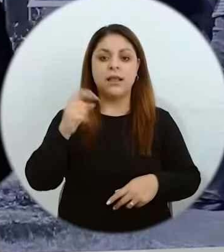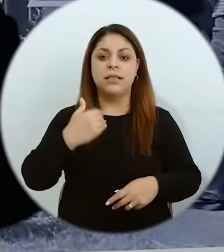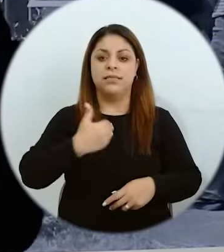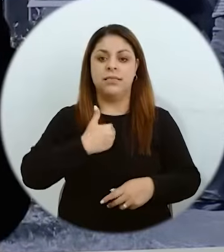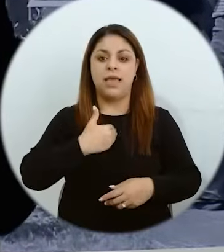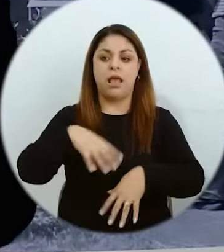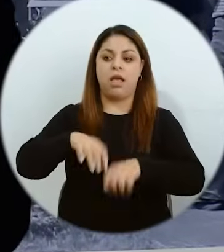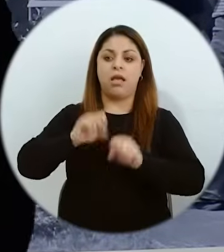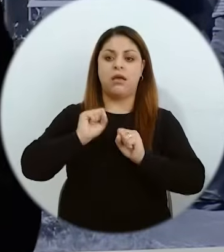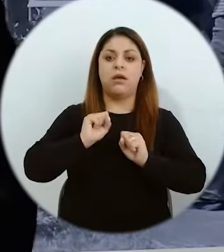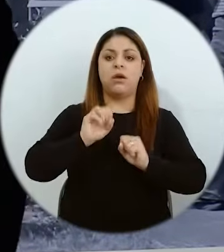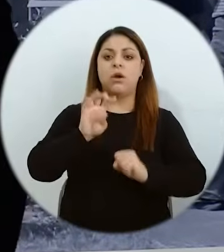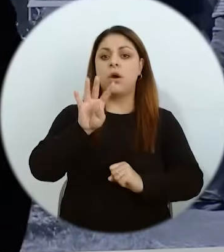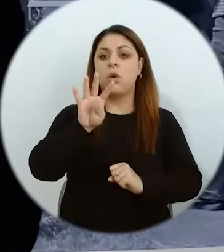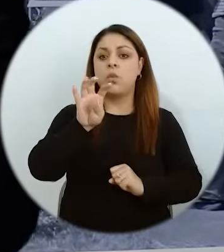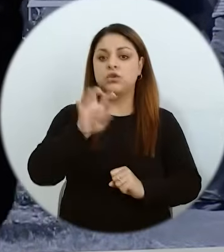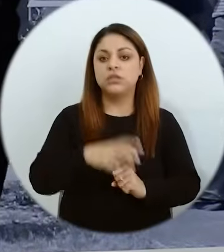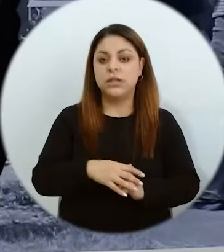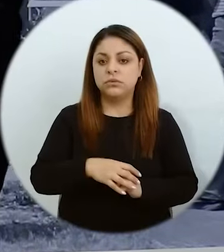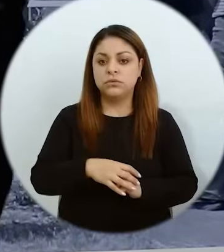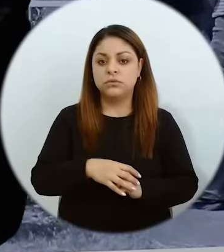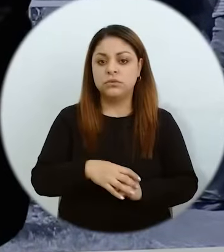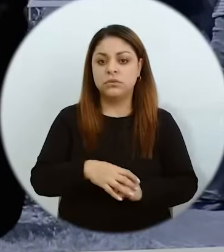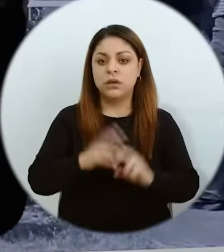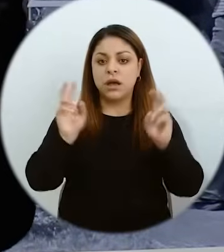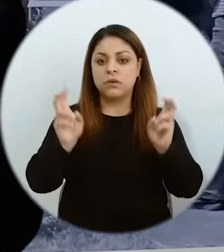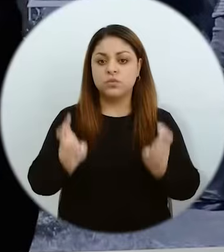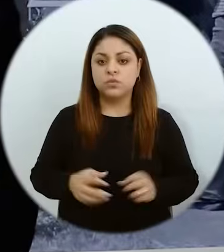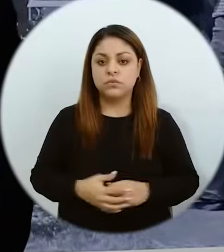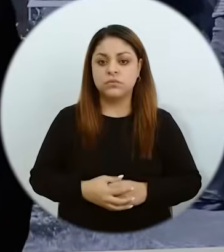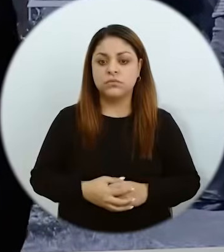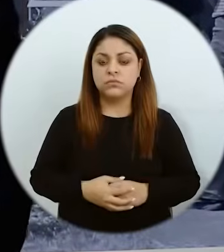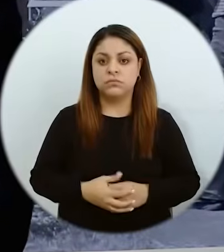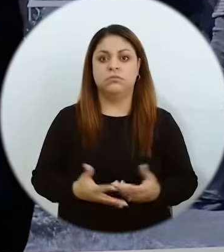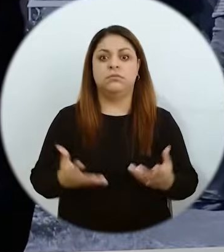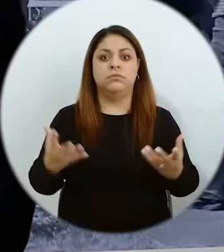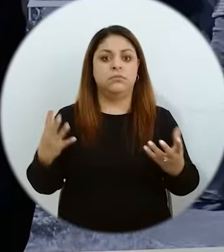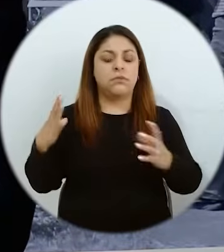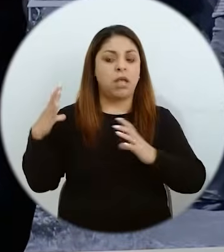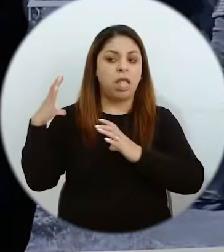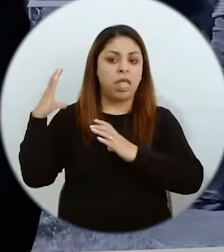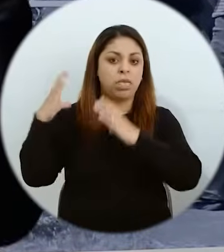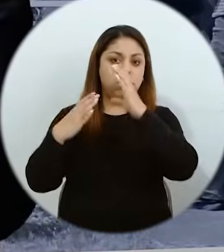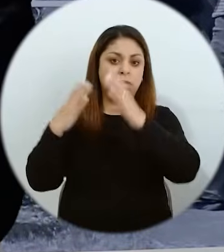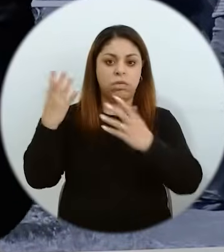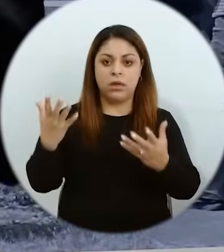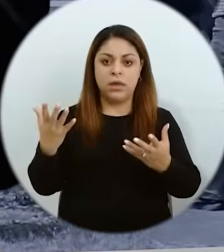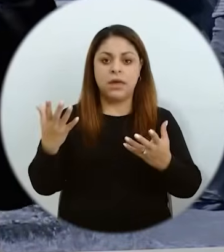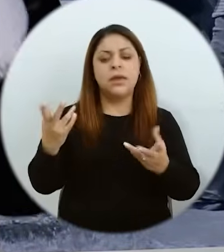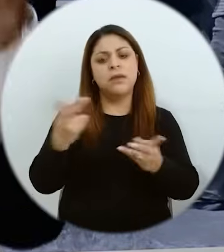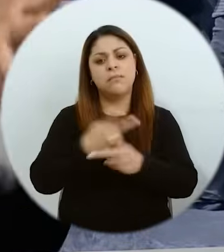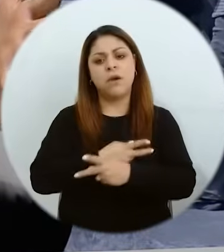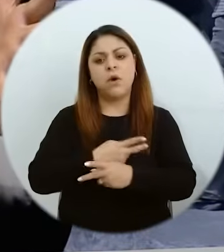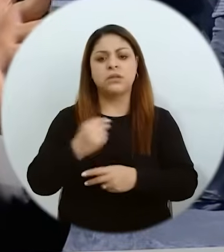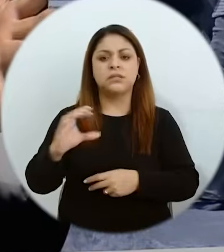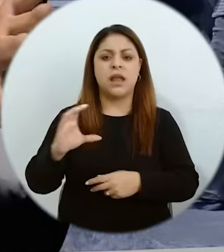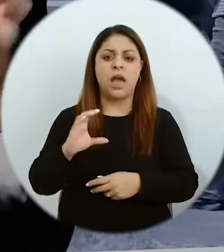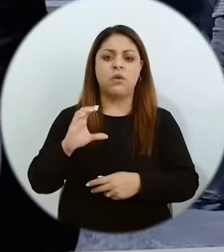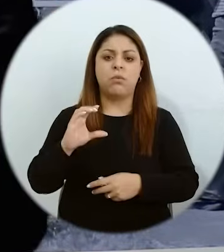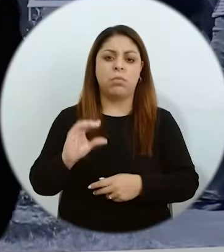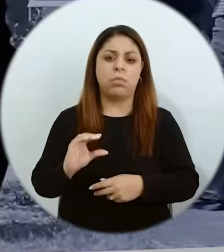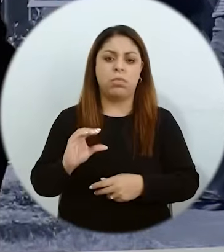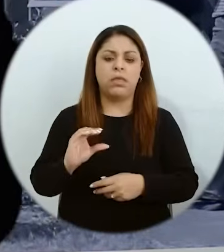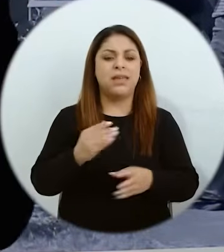mensualmente, pero digamos que la sobrecarga es gigantesca. Y de feria bajaron los